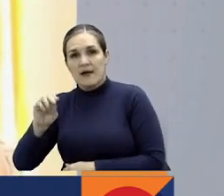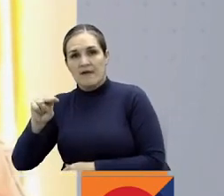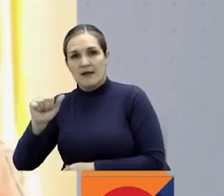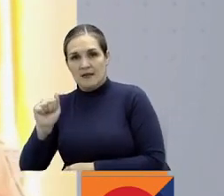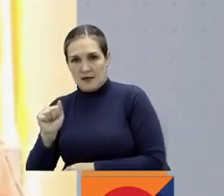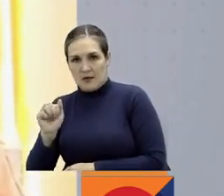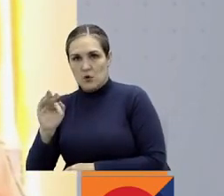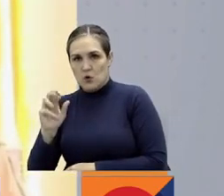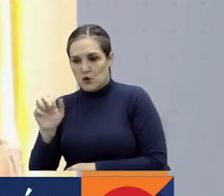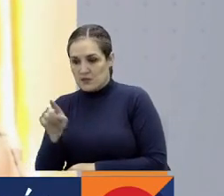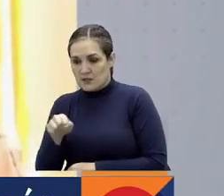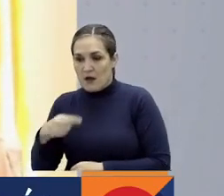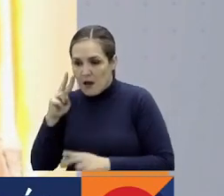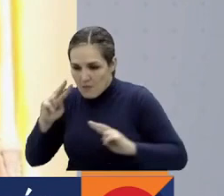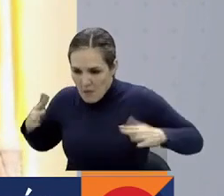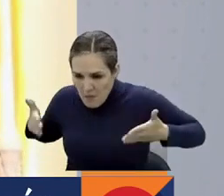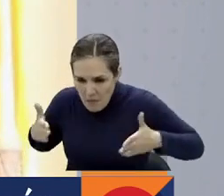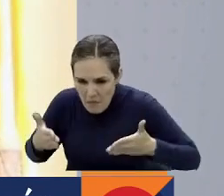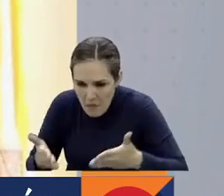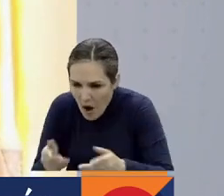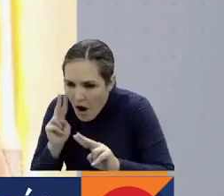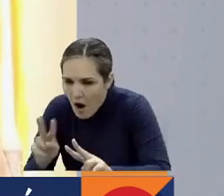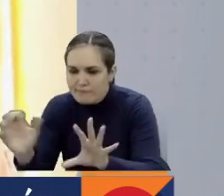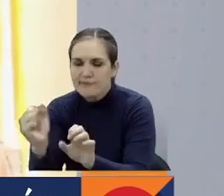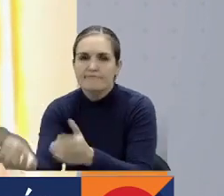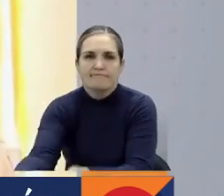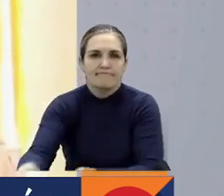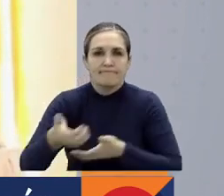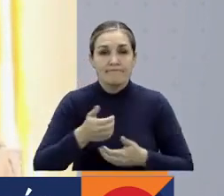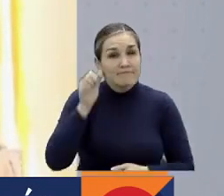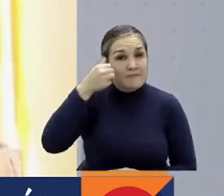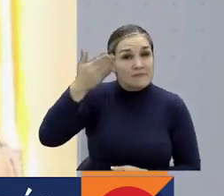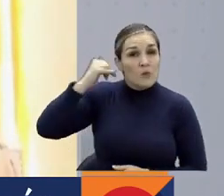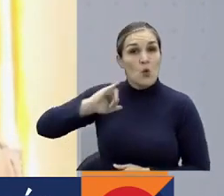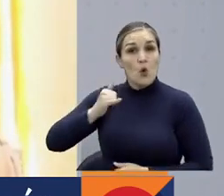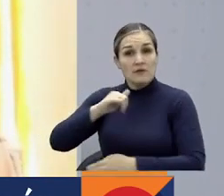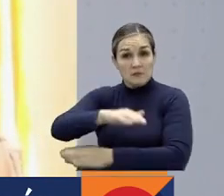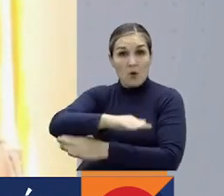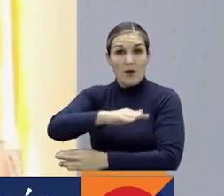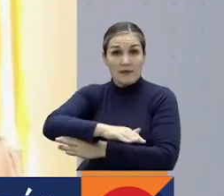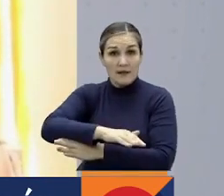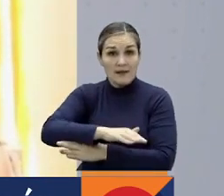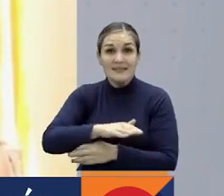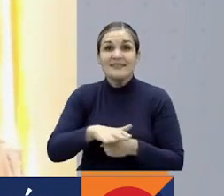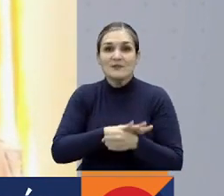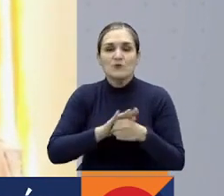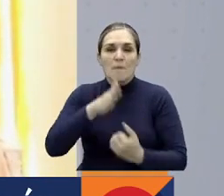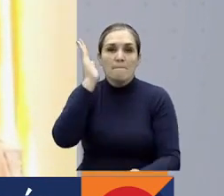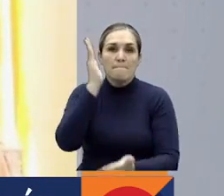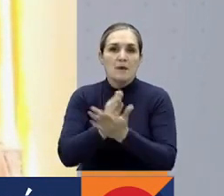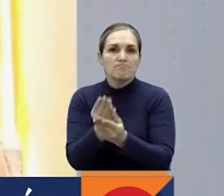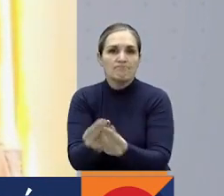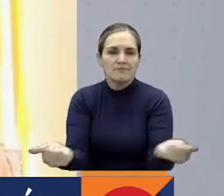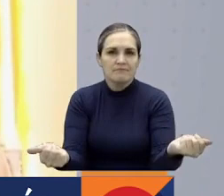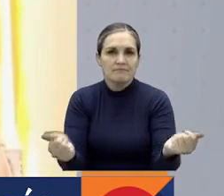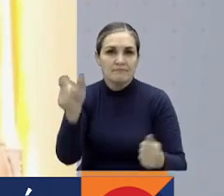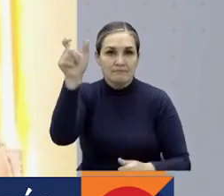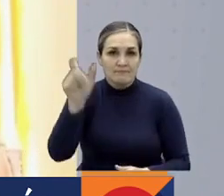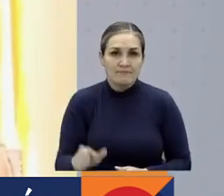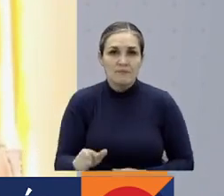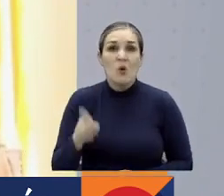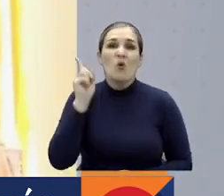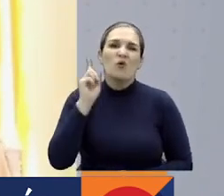autoridades correspondientes. Recordemos, desde el día jueves en horas de la tarde, se reportó como desaparecido en